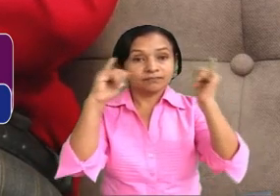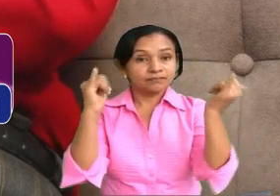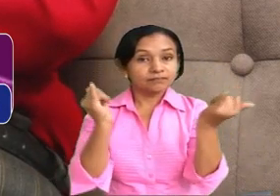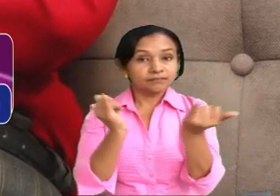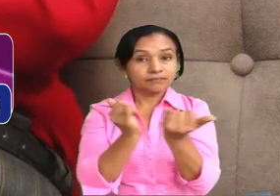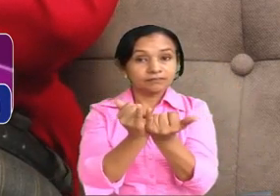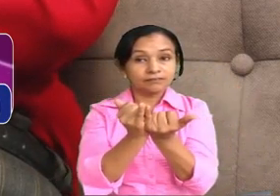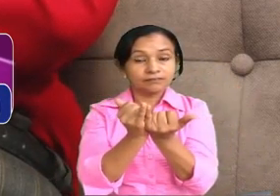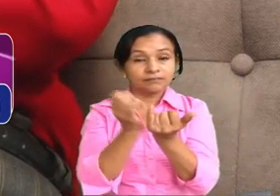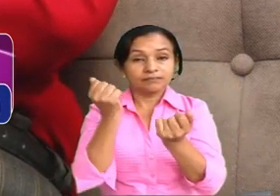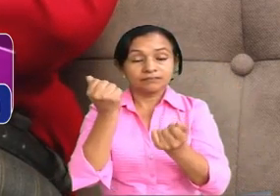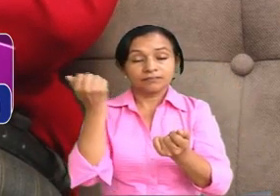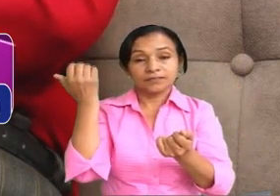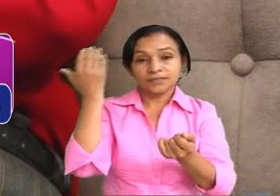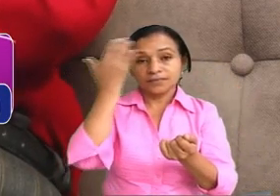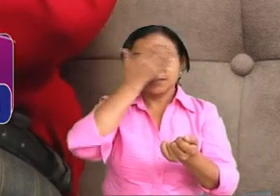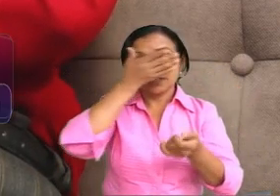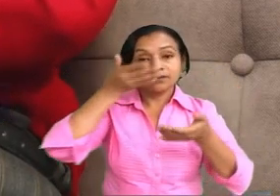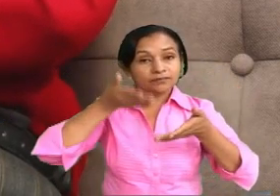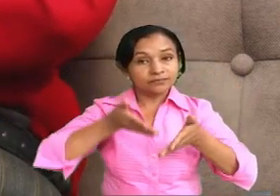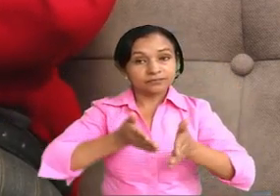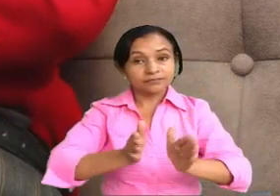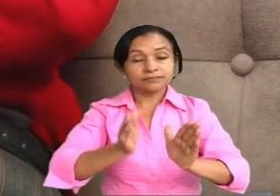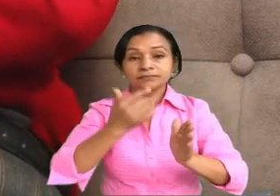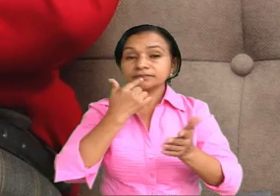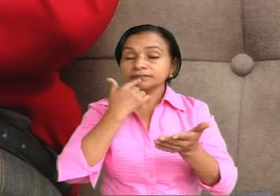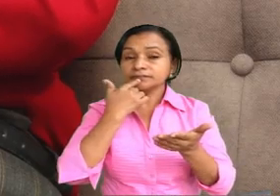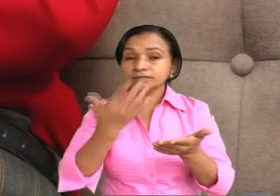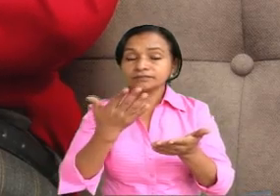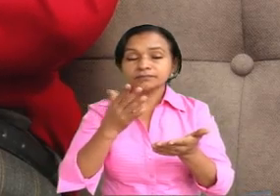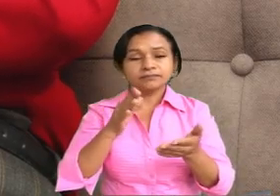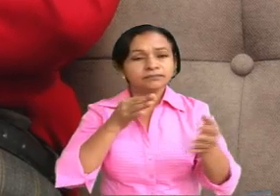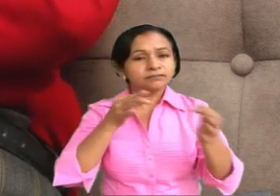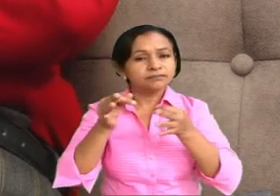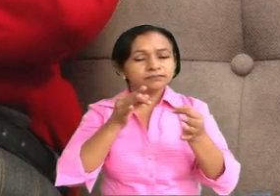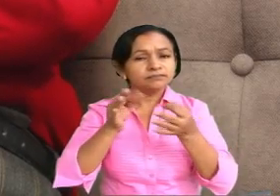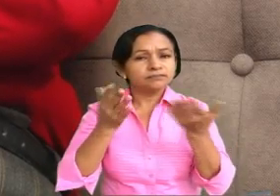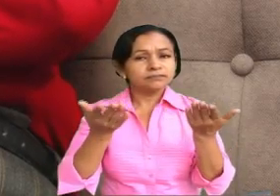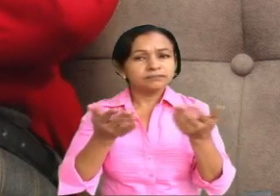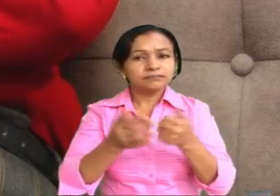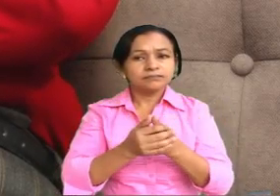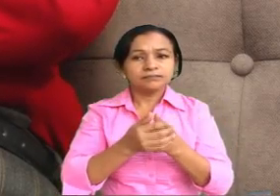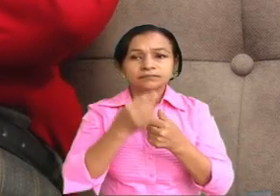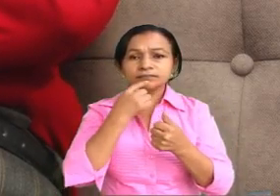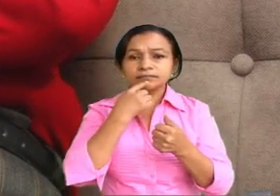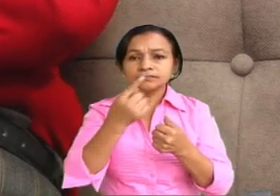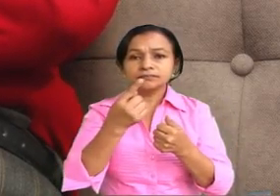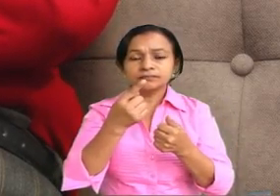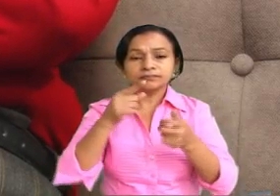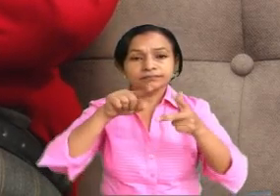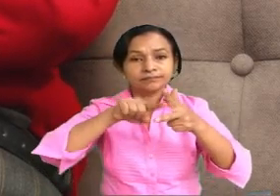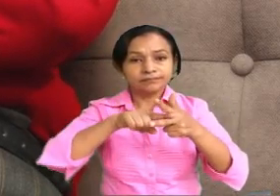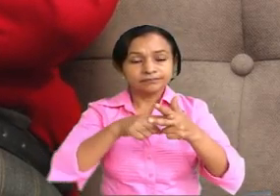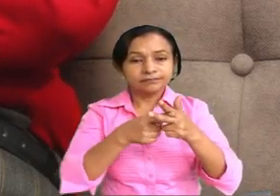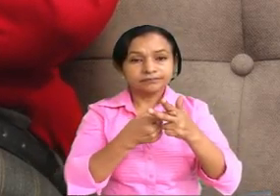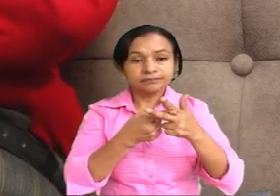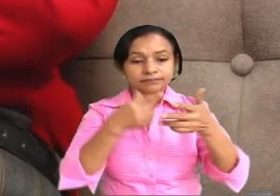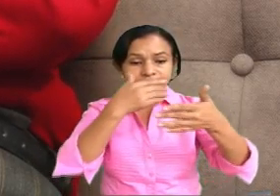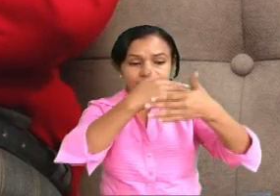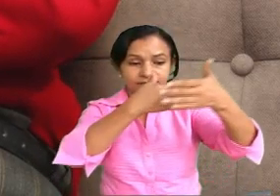Internacional de los Afrodescendientes. ¿Por qué hablamos de esto? Dice que esto da inicio, esta